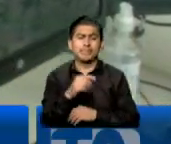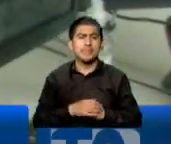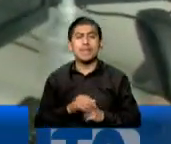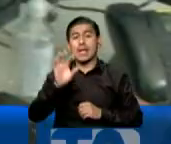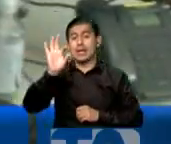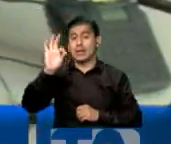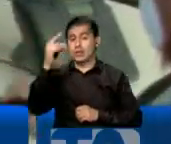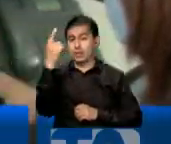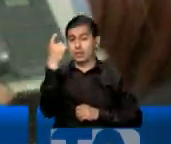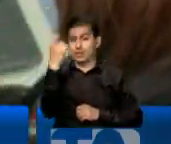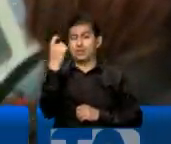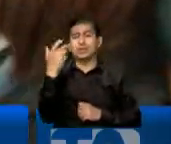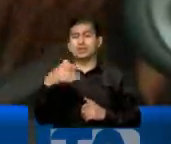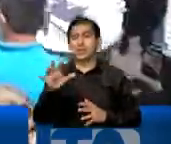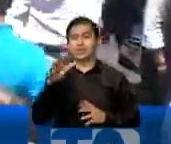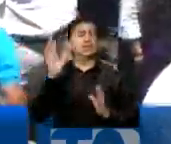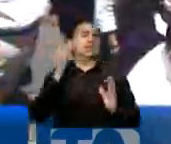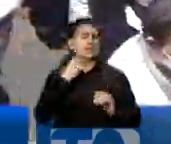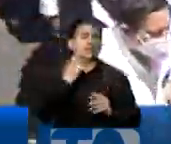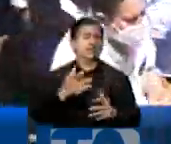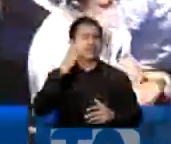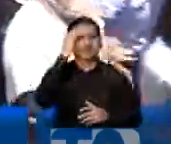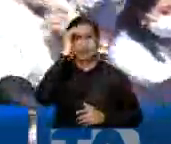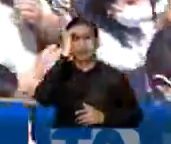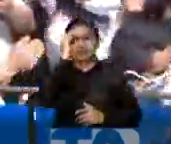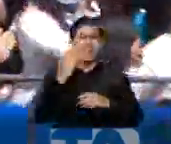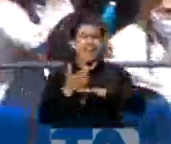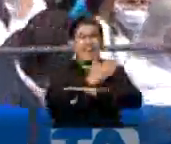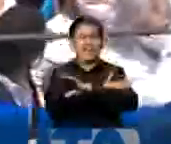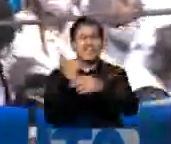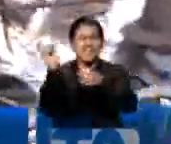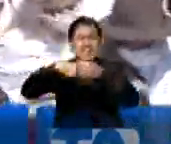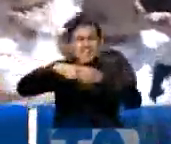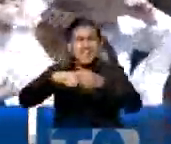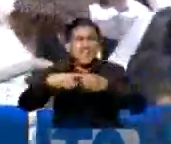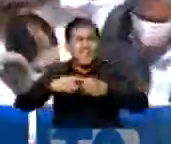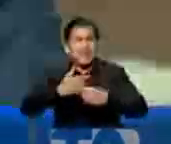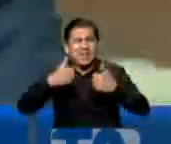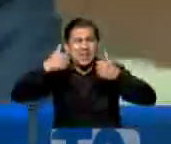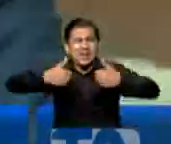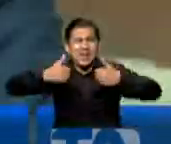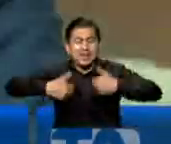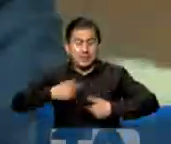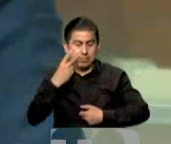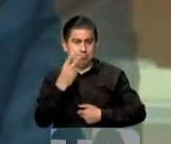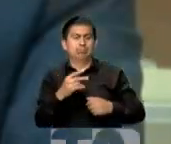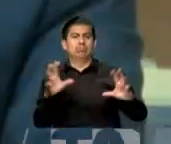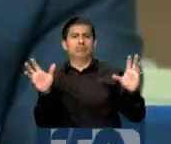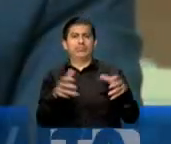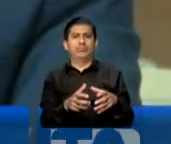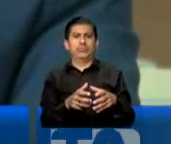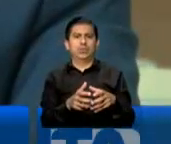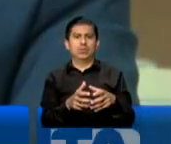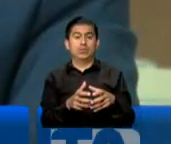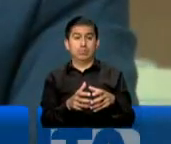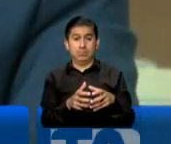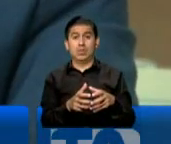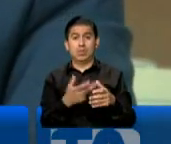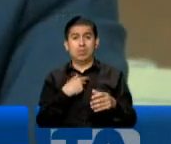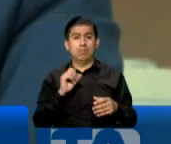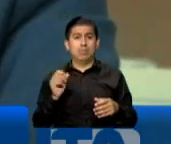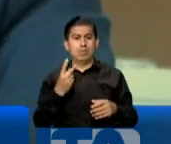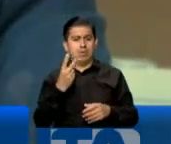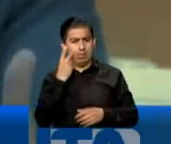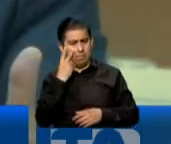ECU 911 señaló preocupación por las aglomeraciones en medio de la emergencia sanitaria. En las inscripciones, esta primera evaluación